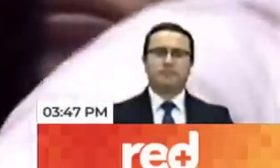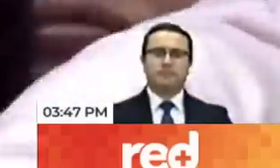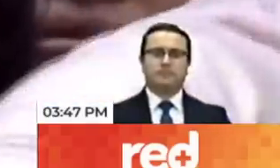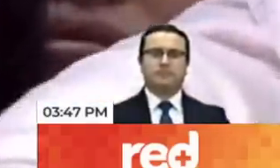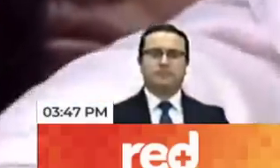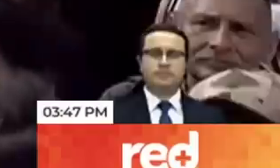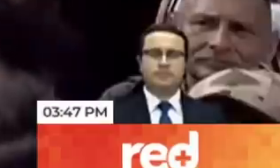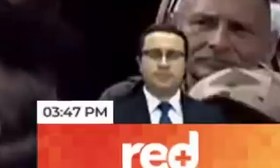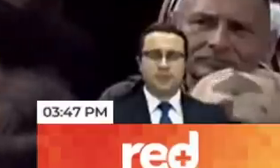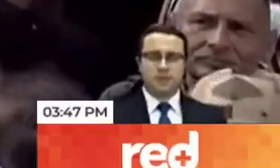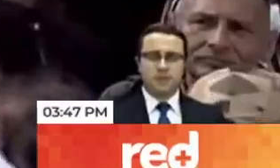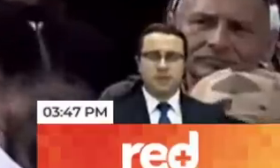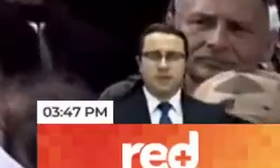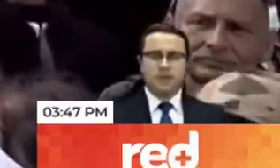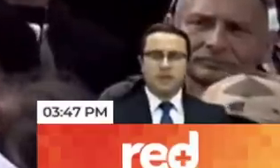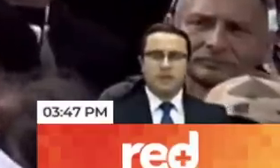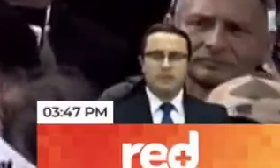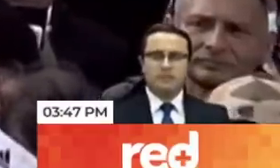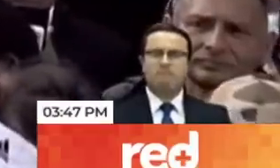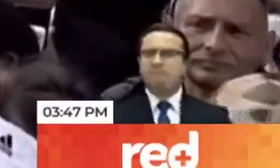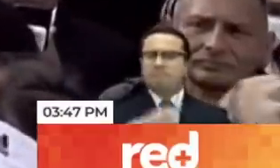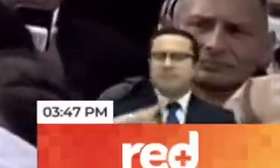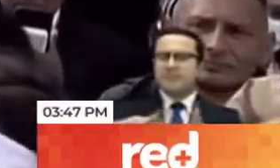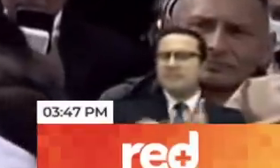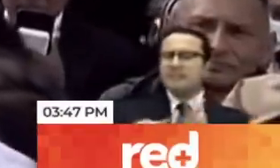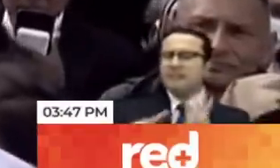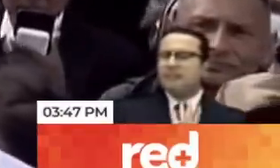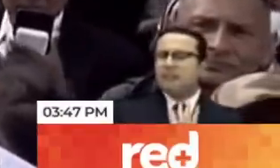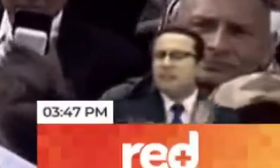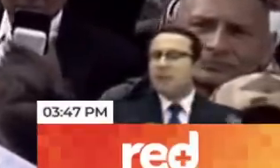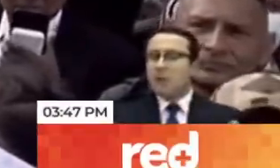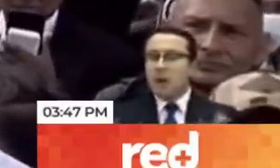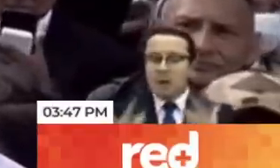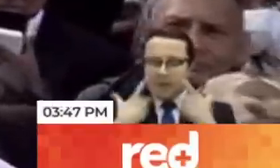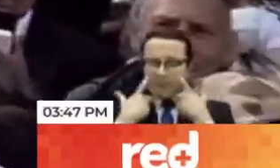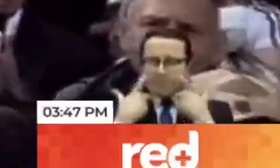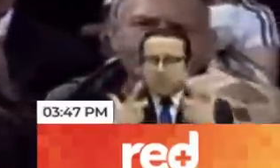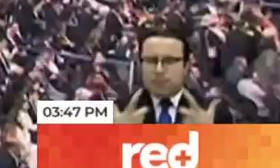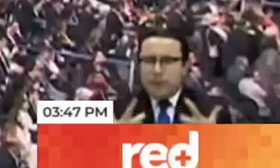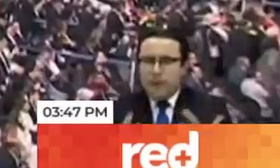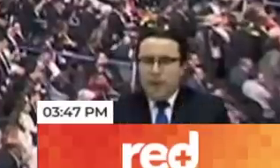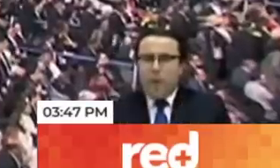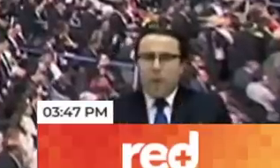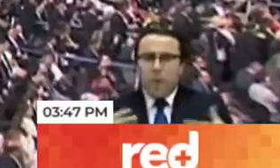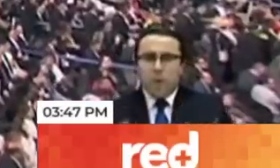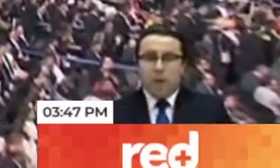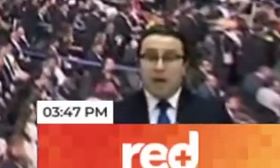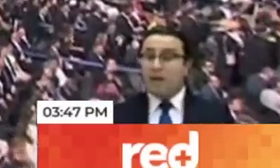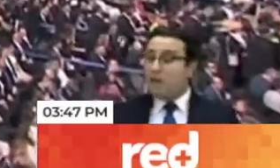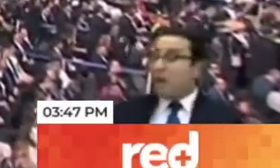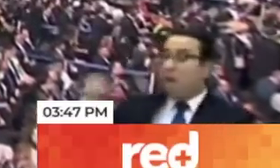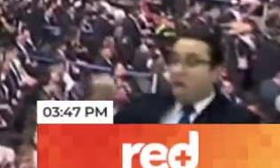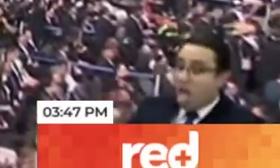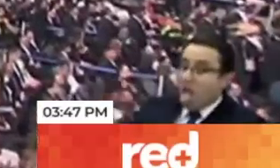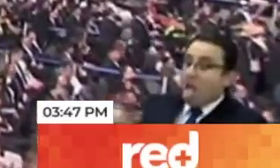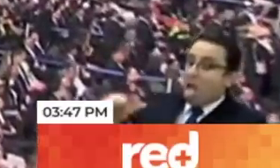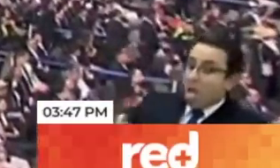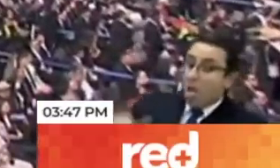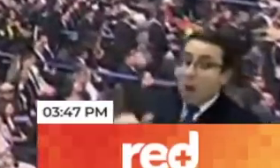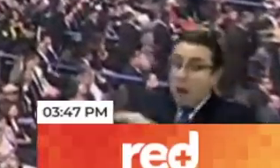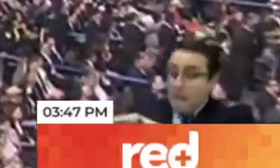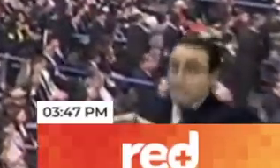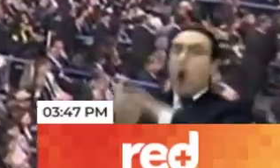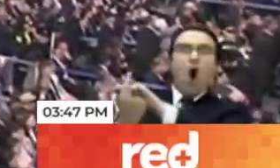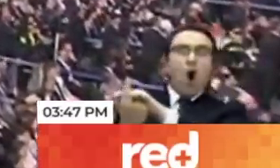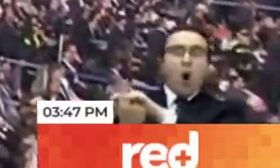Eso tiene un significado histórico enorme. Es una ruptura, es un quiebre de la historia.